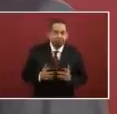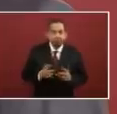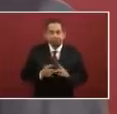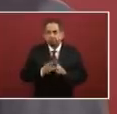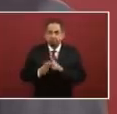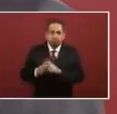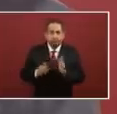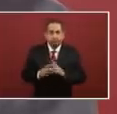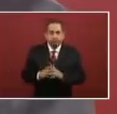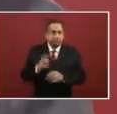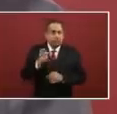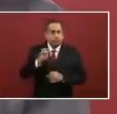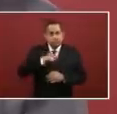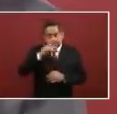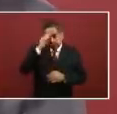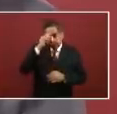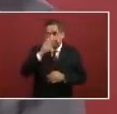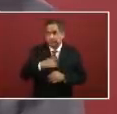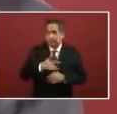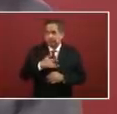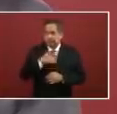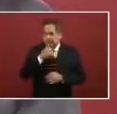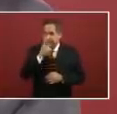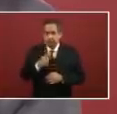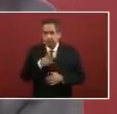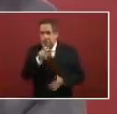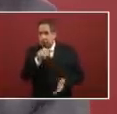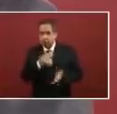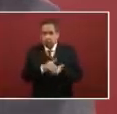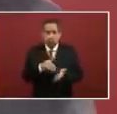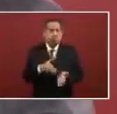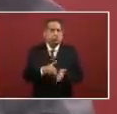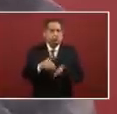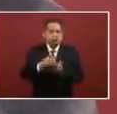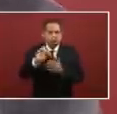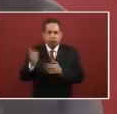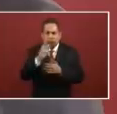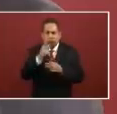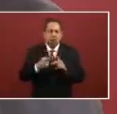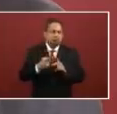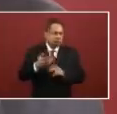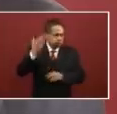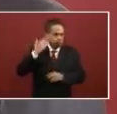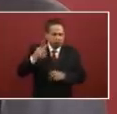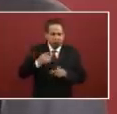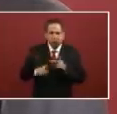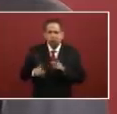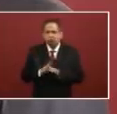de 8000 millones de dólares es el principio